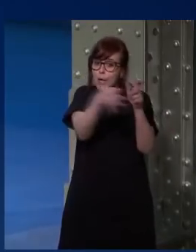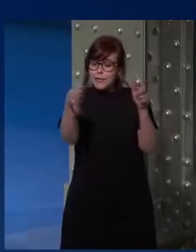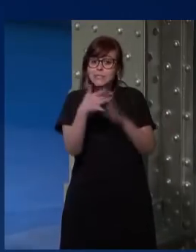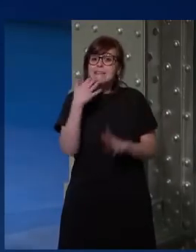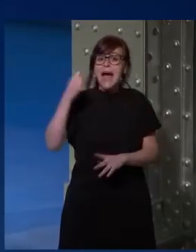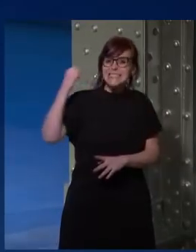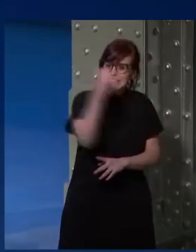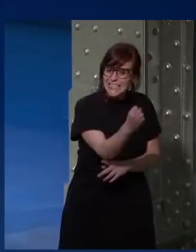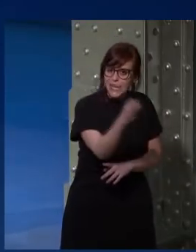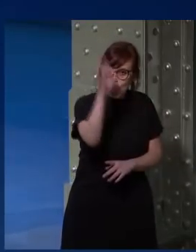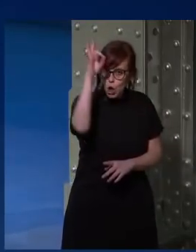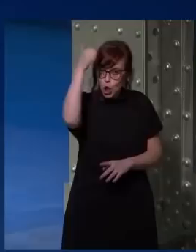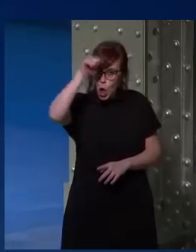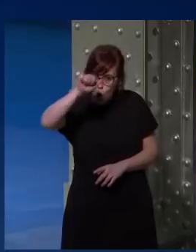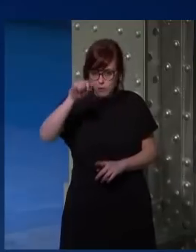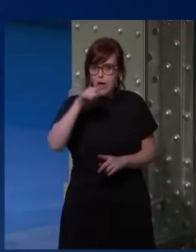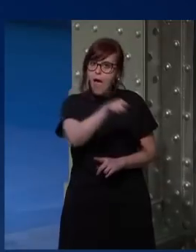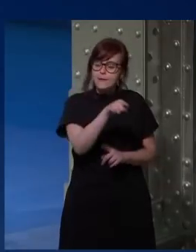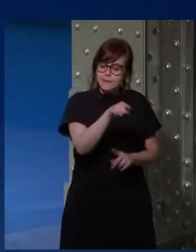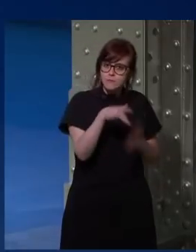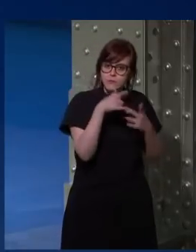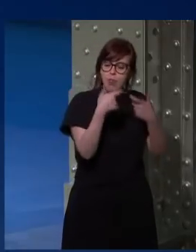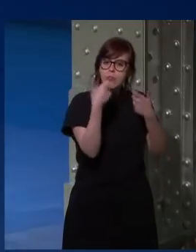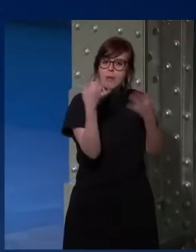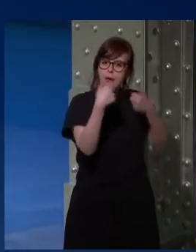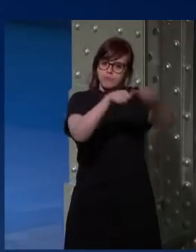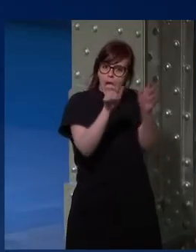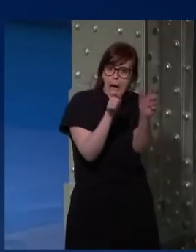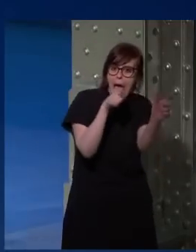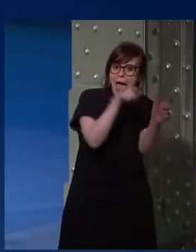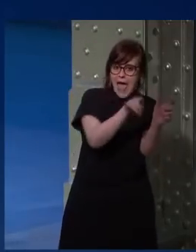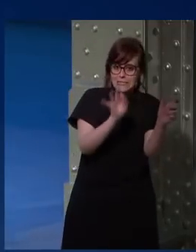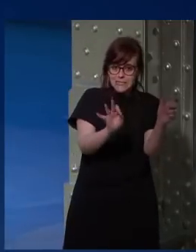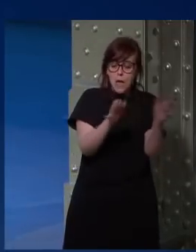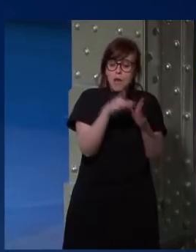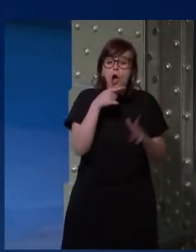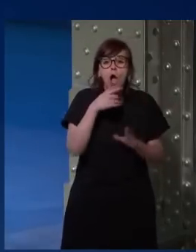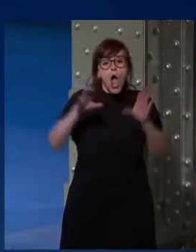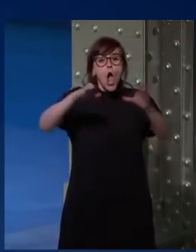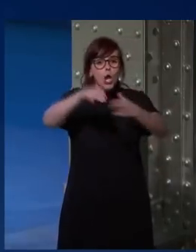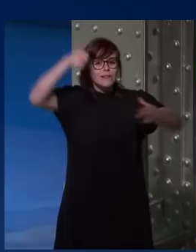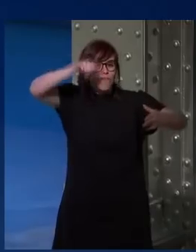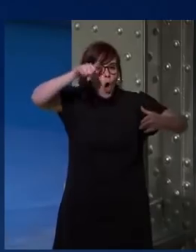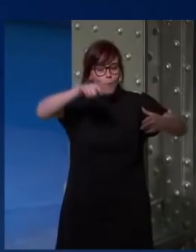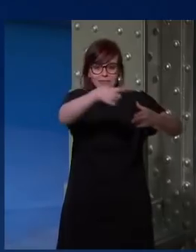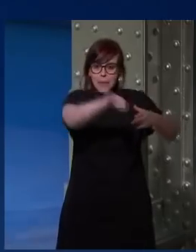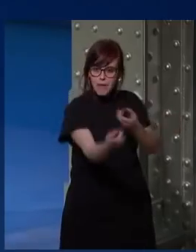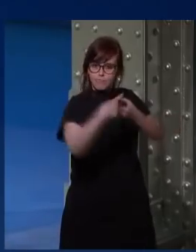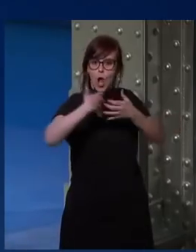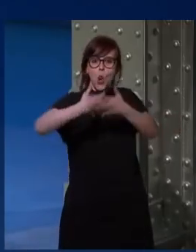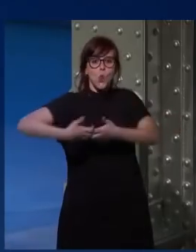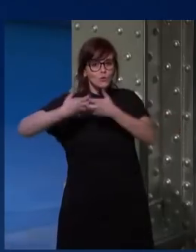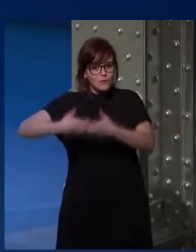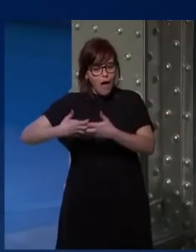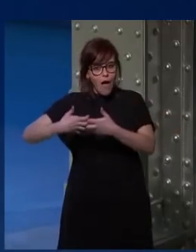asesino. Pero que el hombre forma parte también de esta lucha. O yo quiero entenderlo así, que no es una lucha solo de mujeres y que no estamos contra